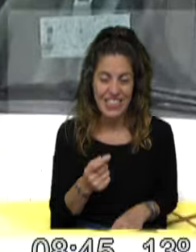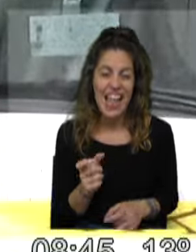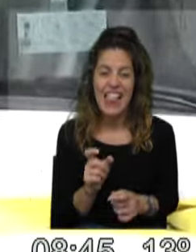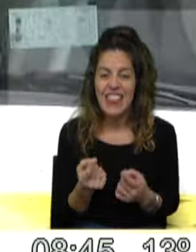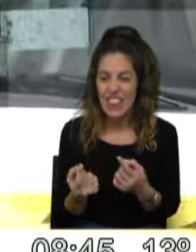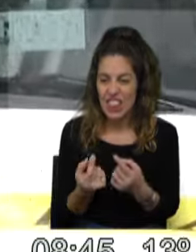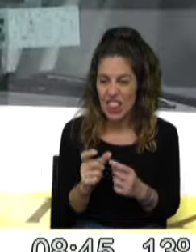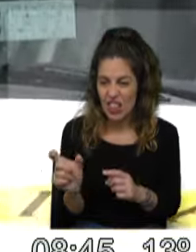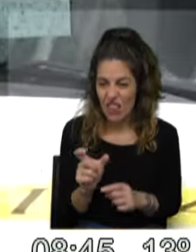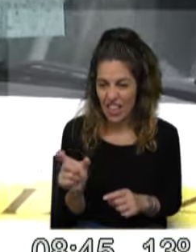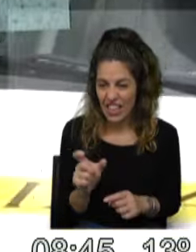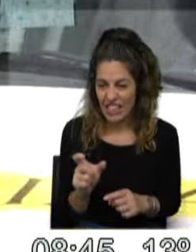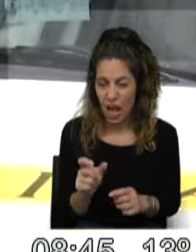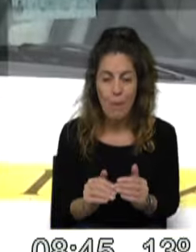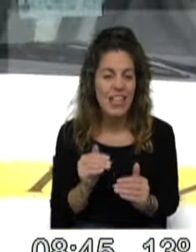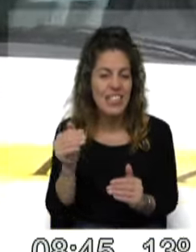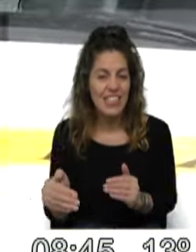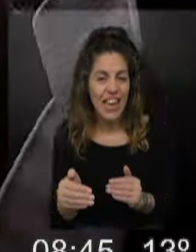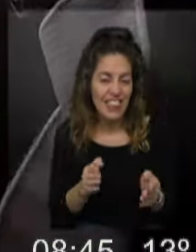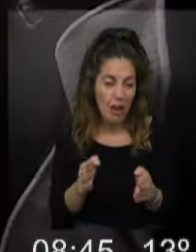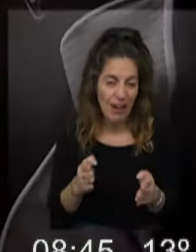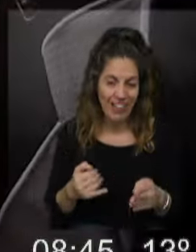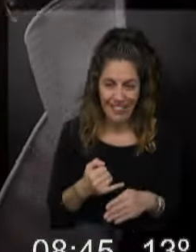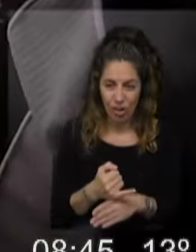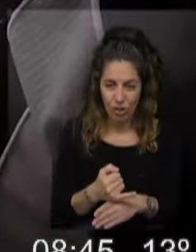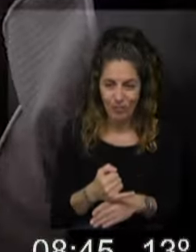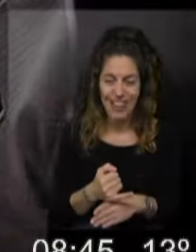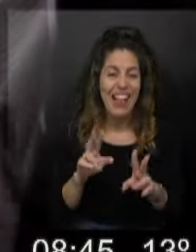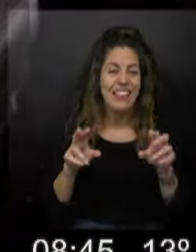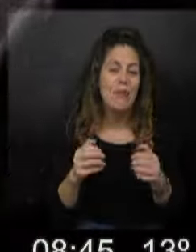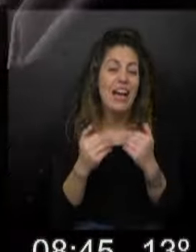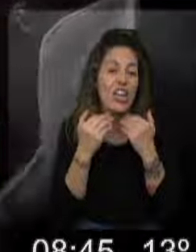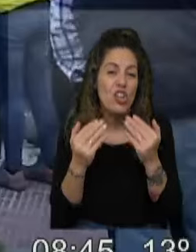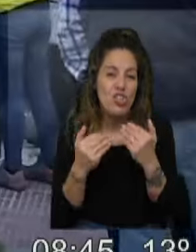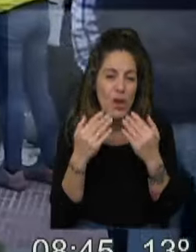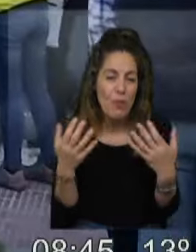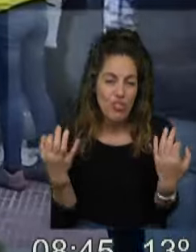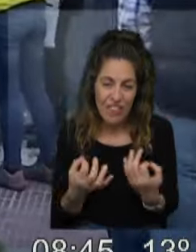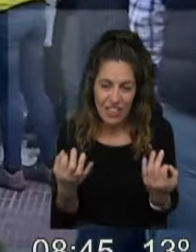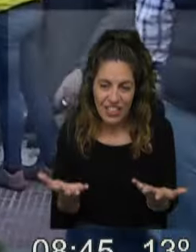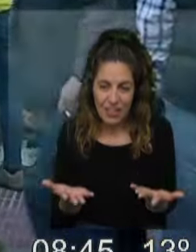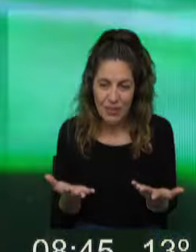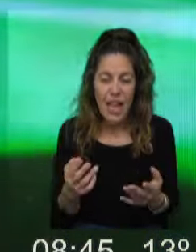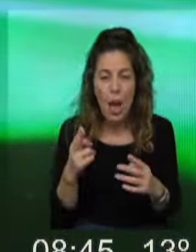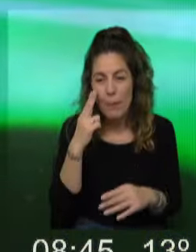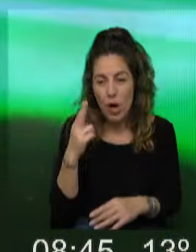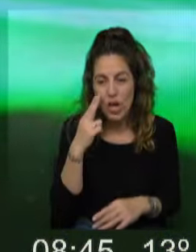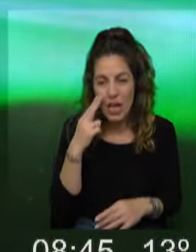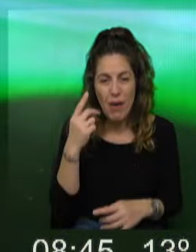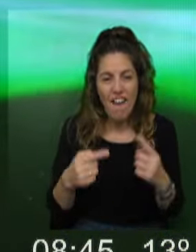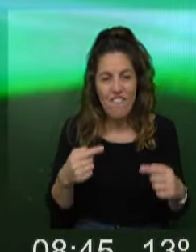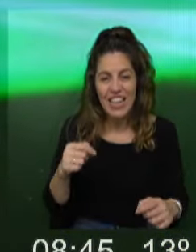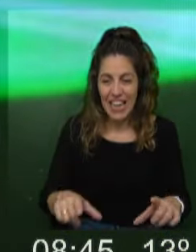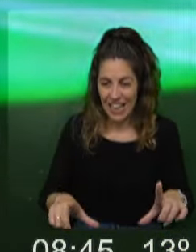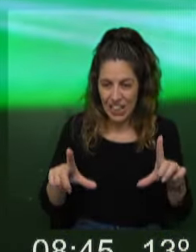del del margen de error la cuestión que no sabemos es efectivamente está el problema que tenemos varias